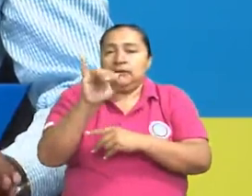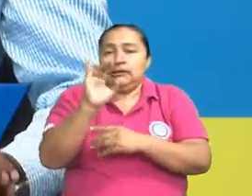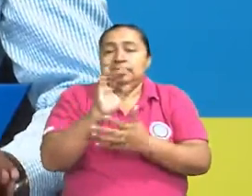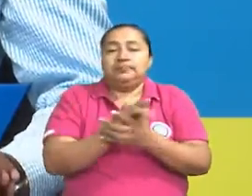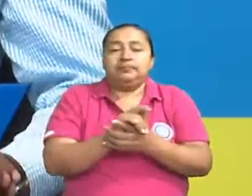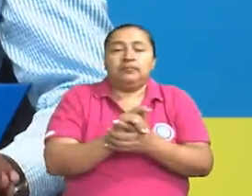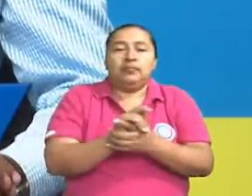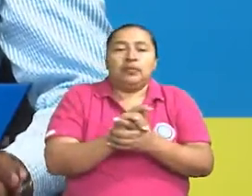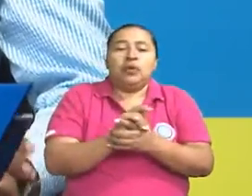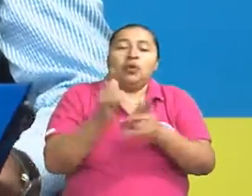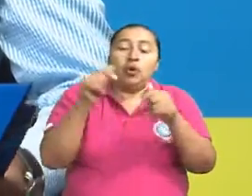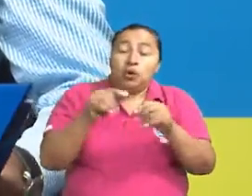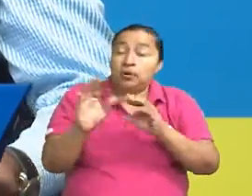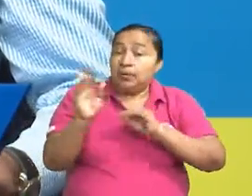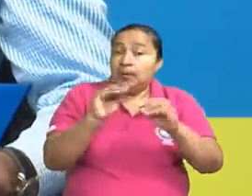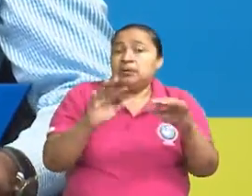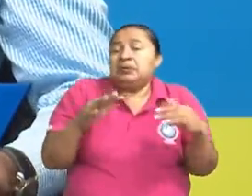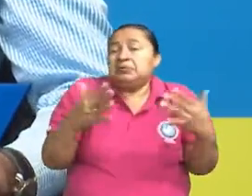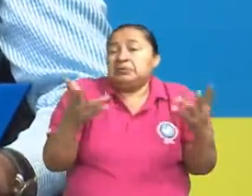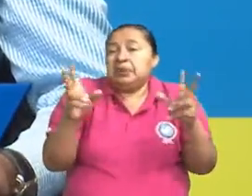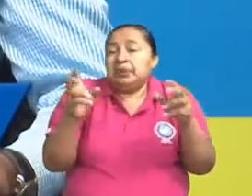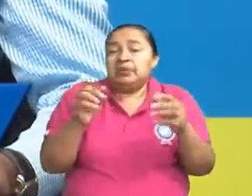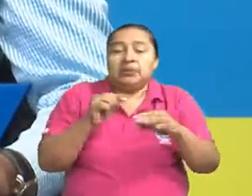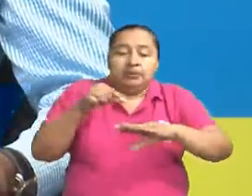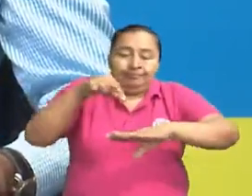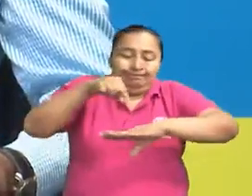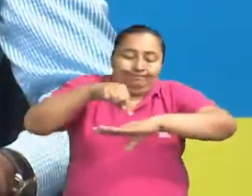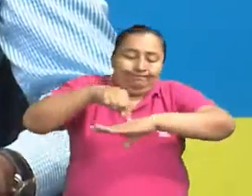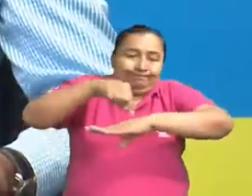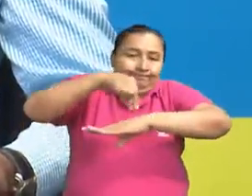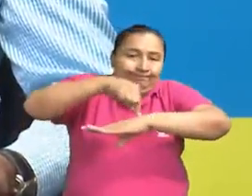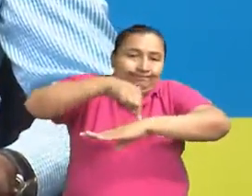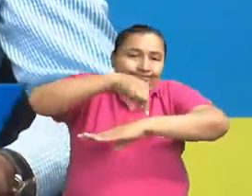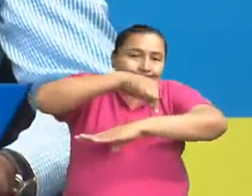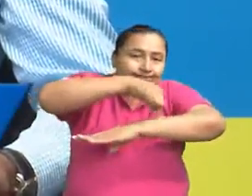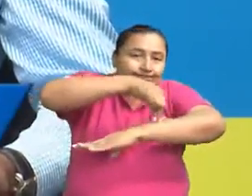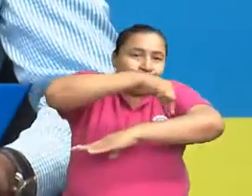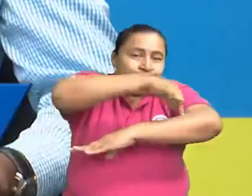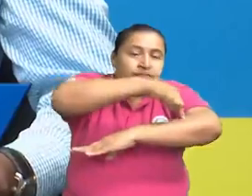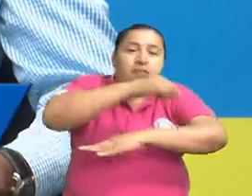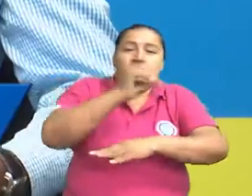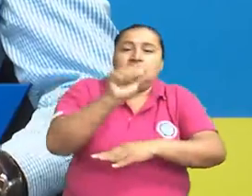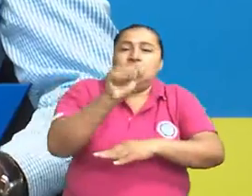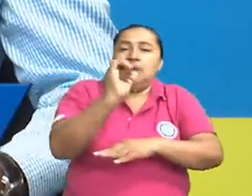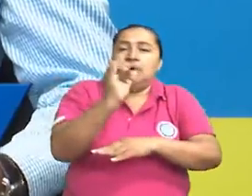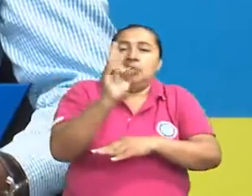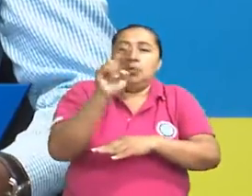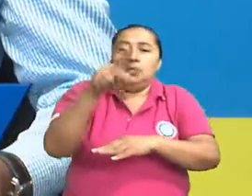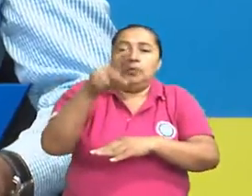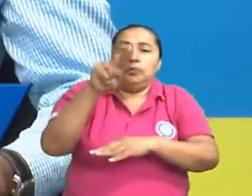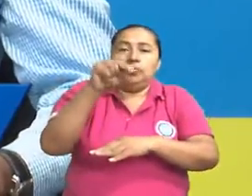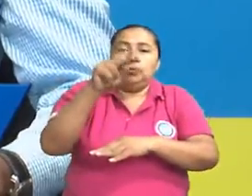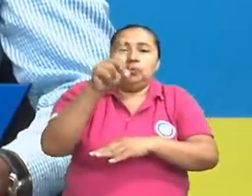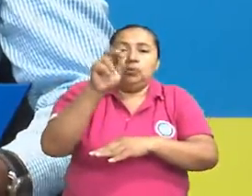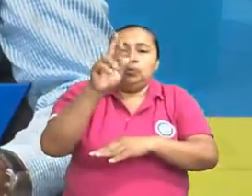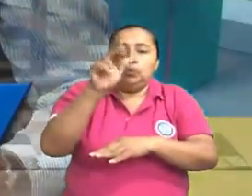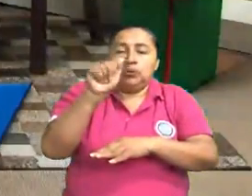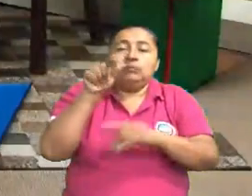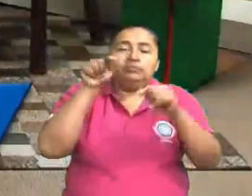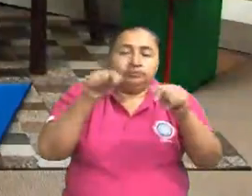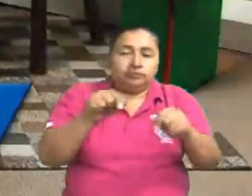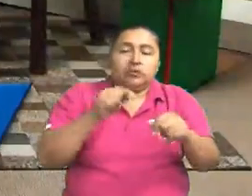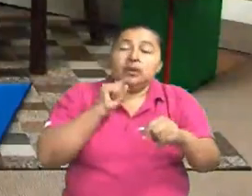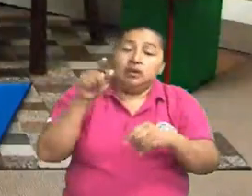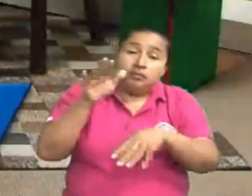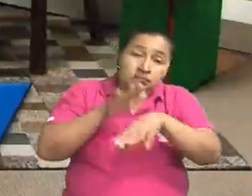día de hoy estamos hablando sobre la acupuntura y los beneficios para la salud. Tenemos como invitada a la doctora